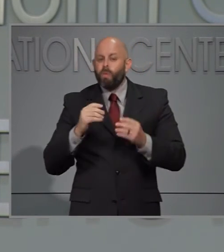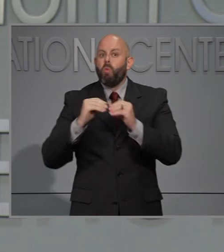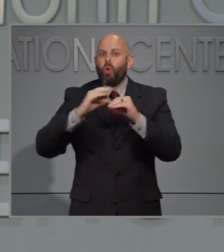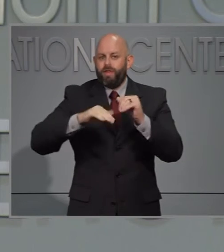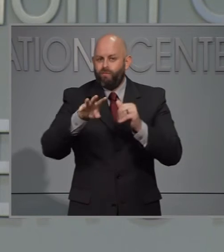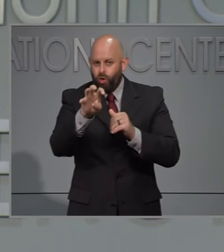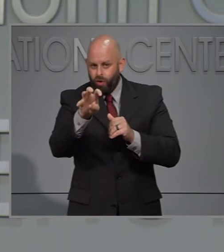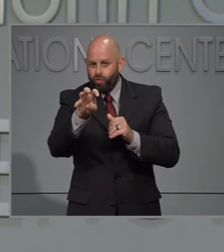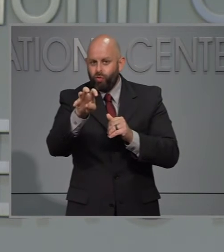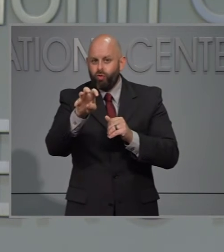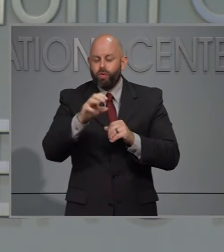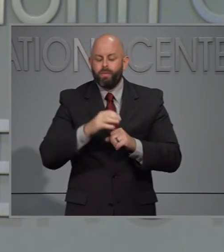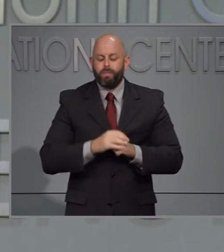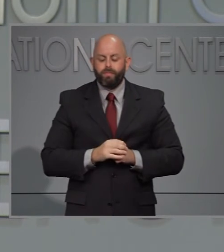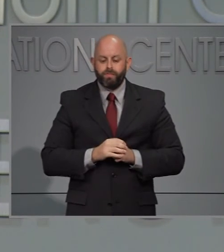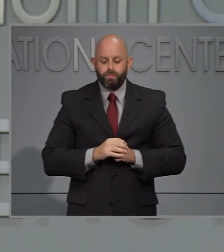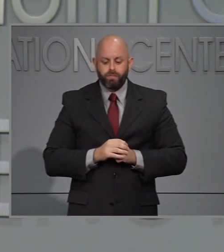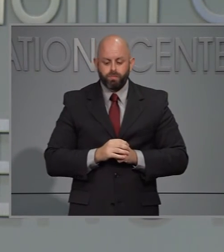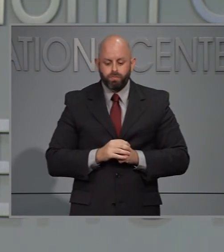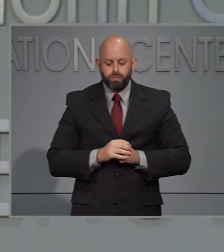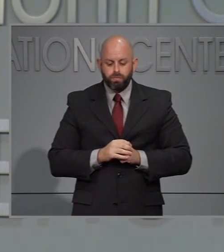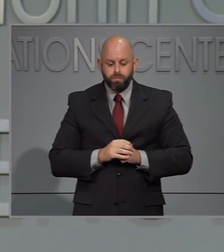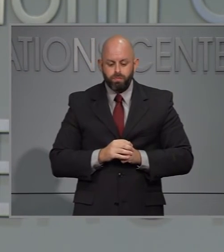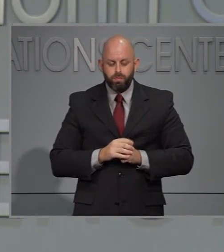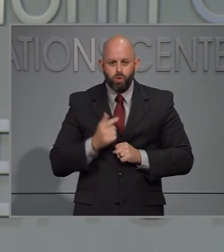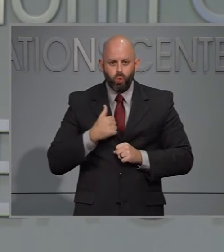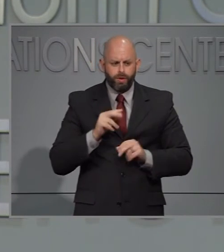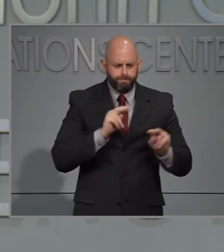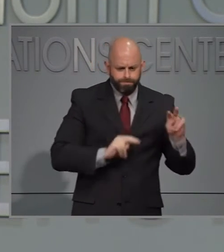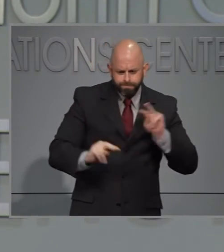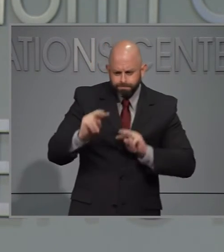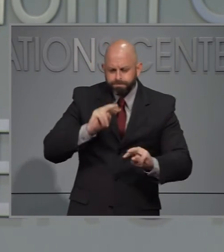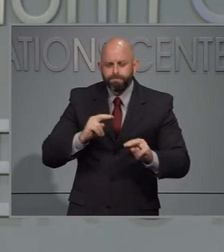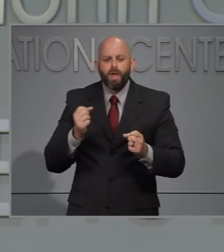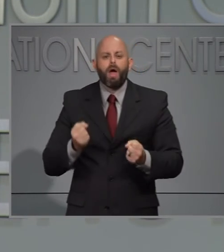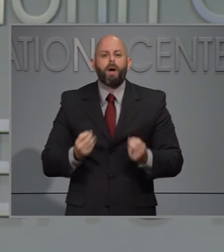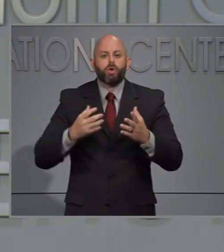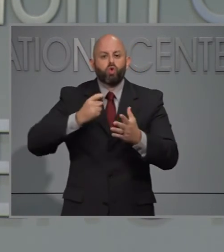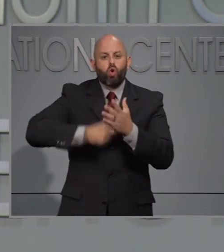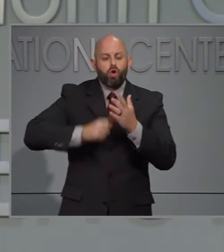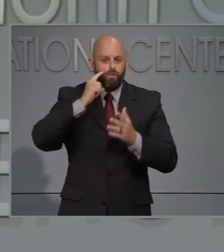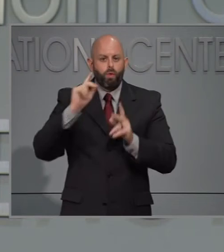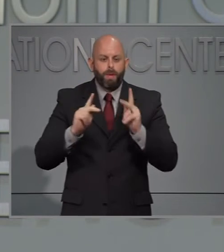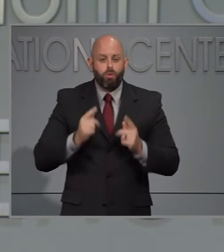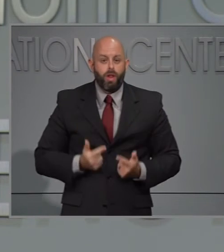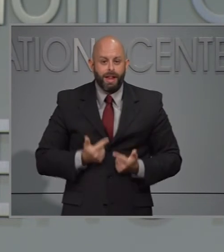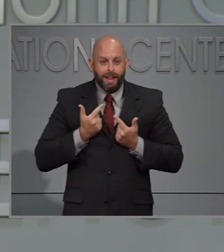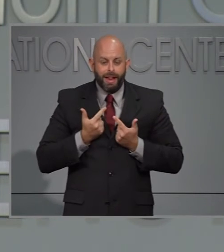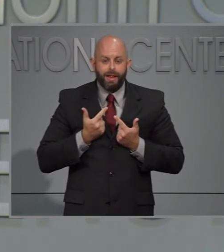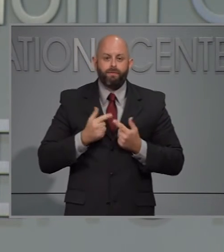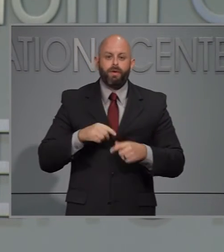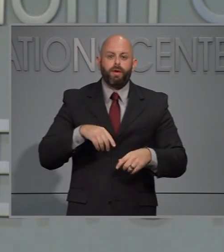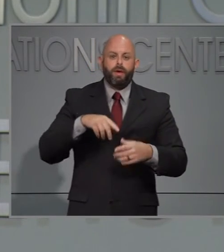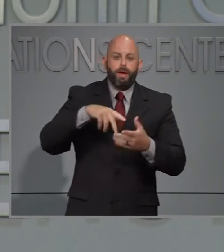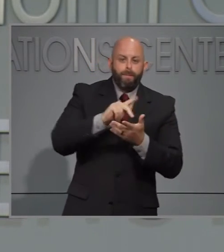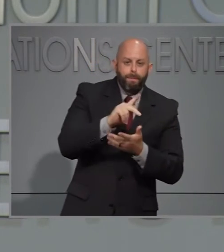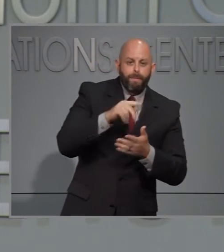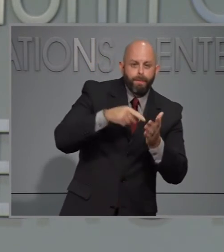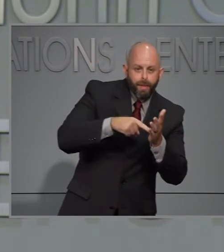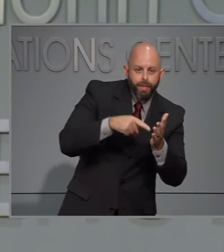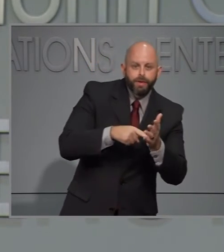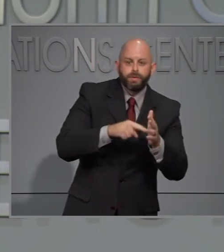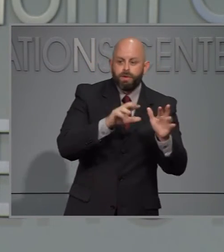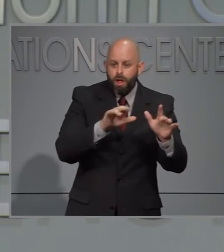uno mira cuánto cuesta para que las personas simplemente subsistan y lo difícil que es proveer para una